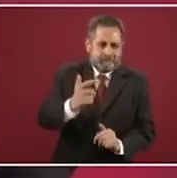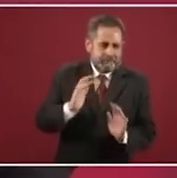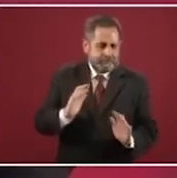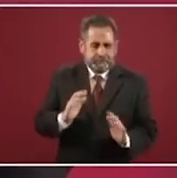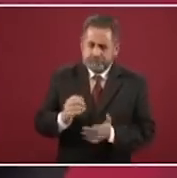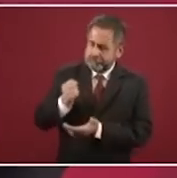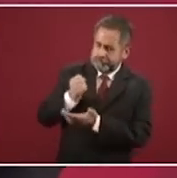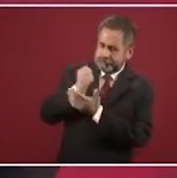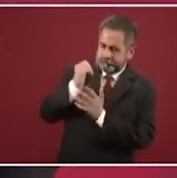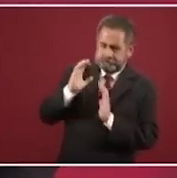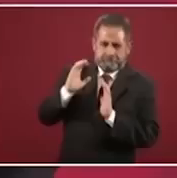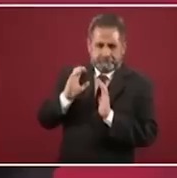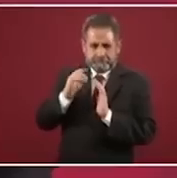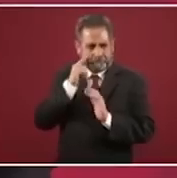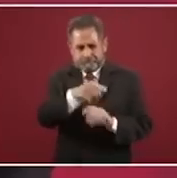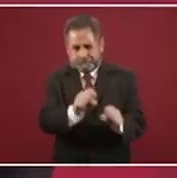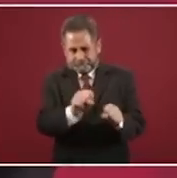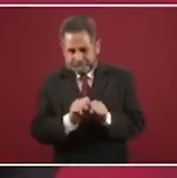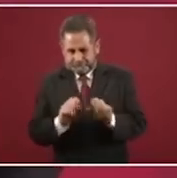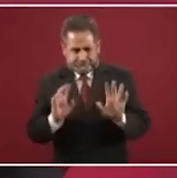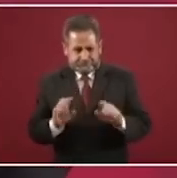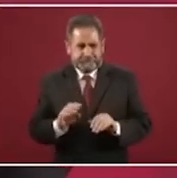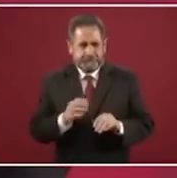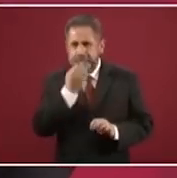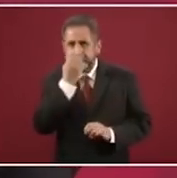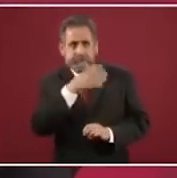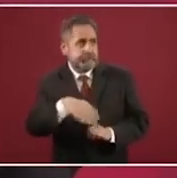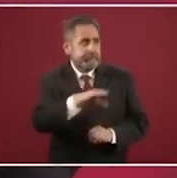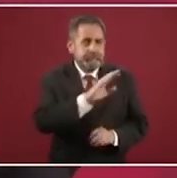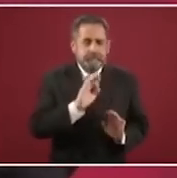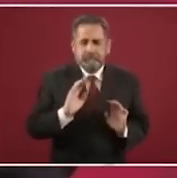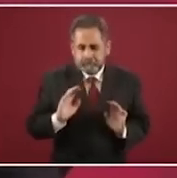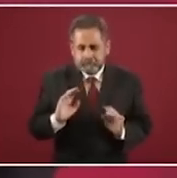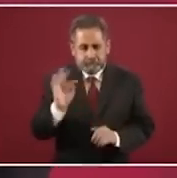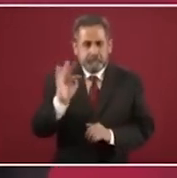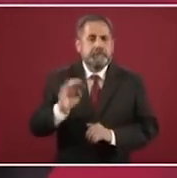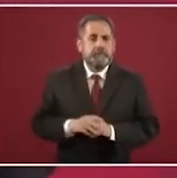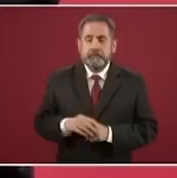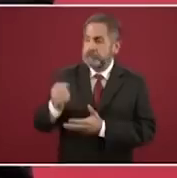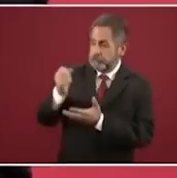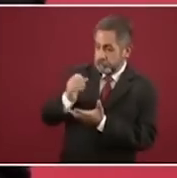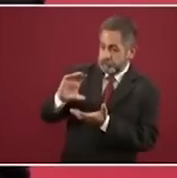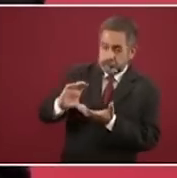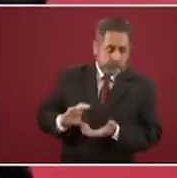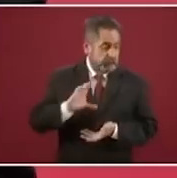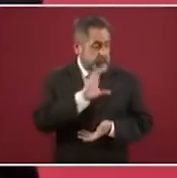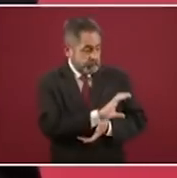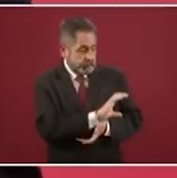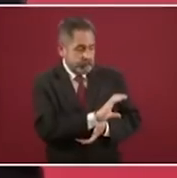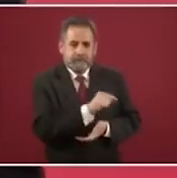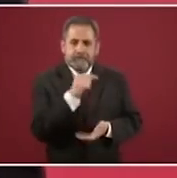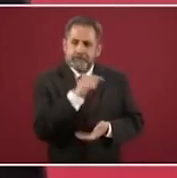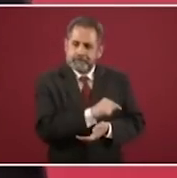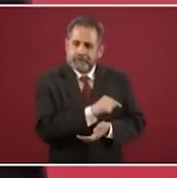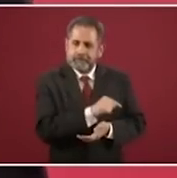de aulas, de escuelas, y se asignaba el presupuesto